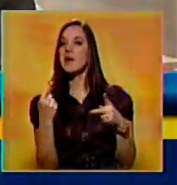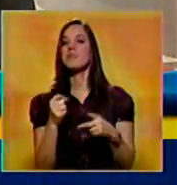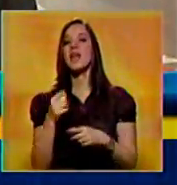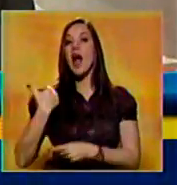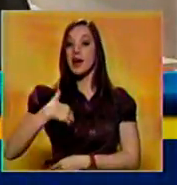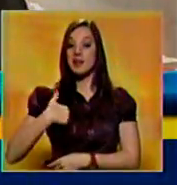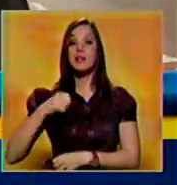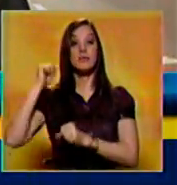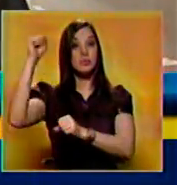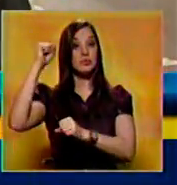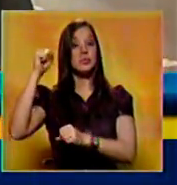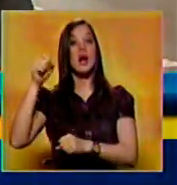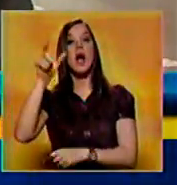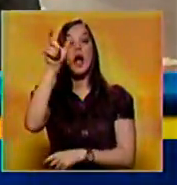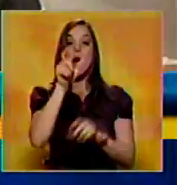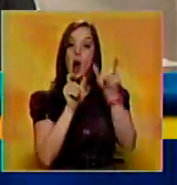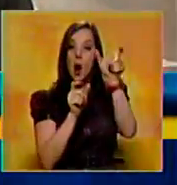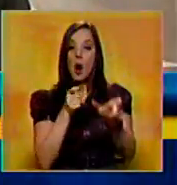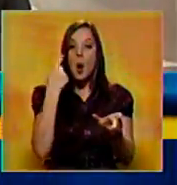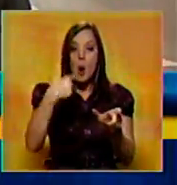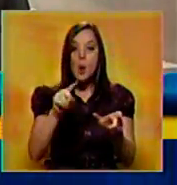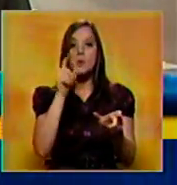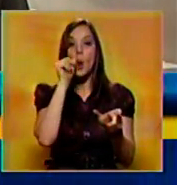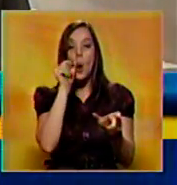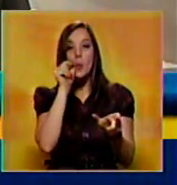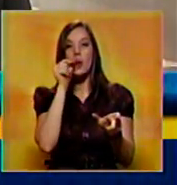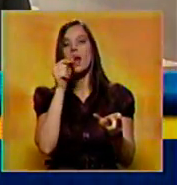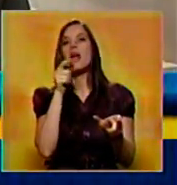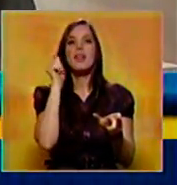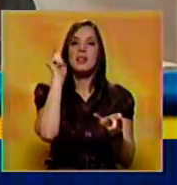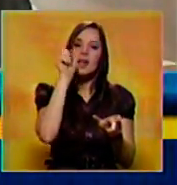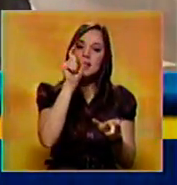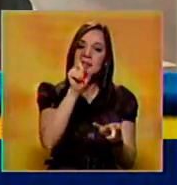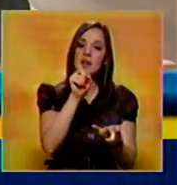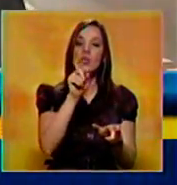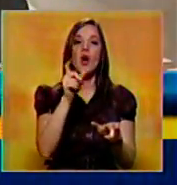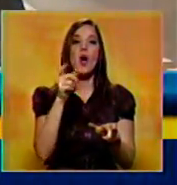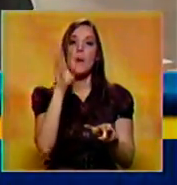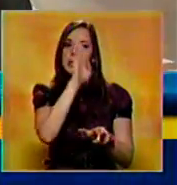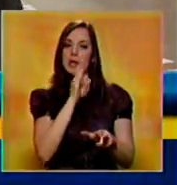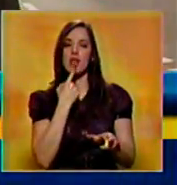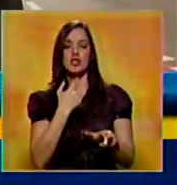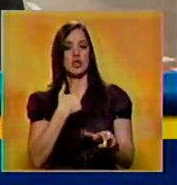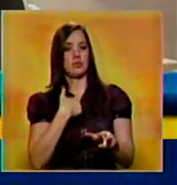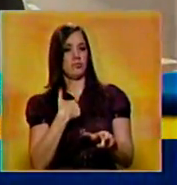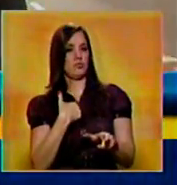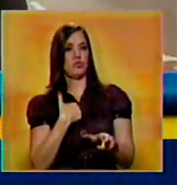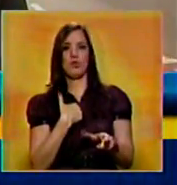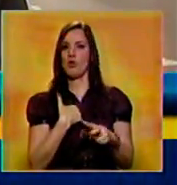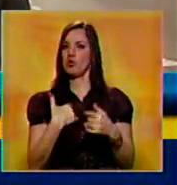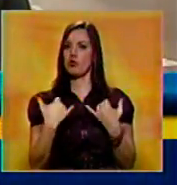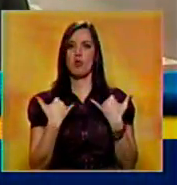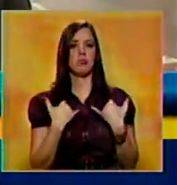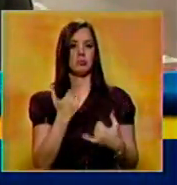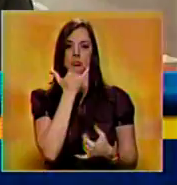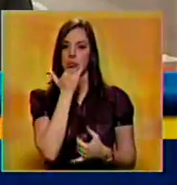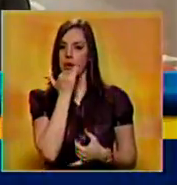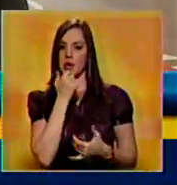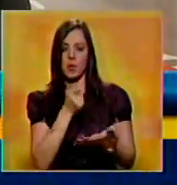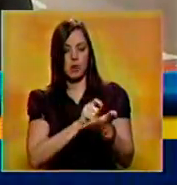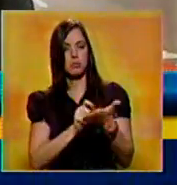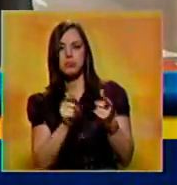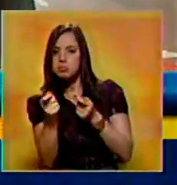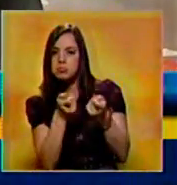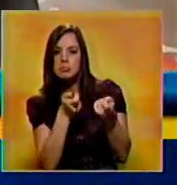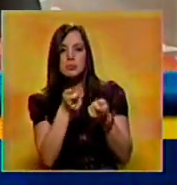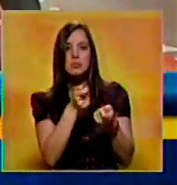las declaraciones de Luis Felipe Scolari y Felipao, el técnico brasileño, quien admite que no cometió errores en el planteamiento táctico ante Alemania.